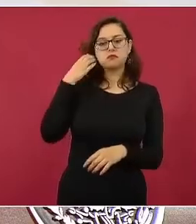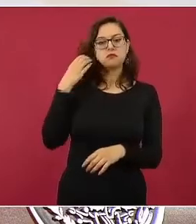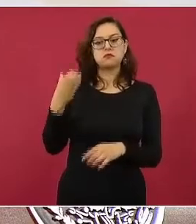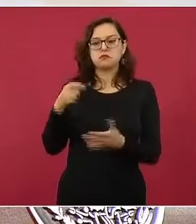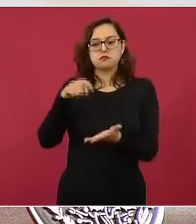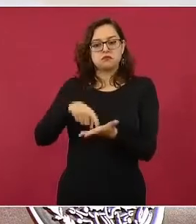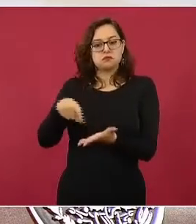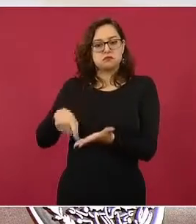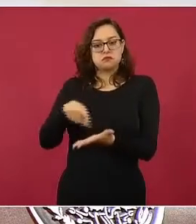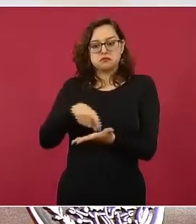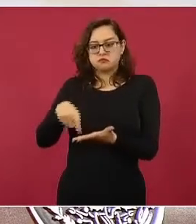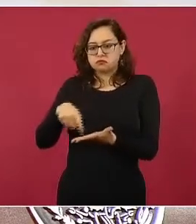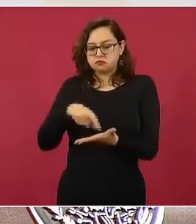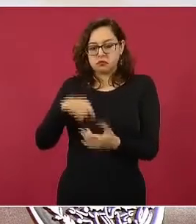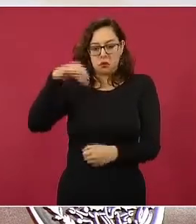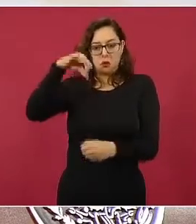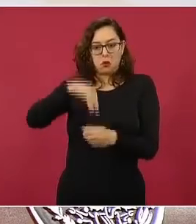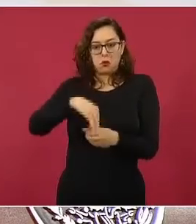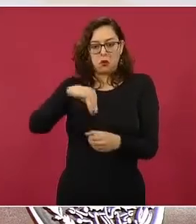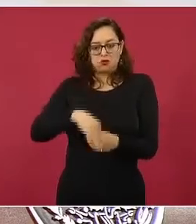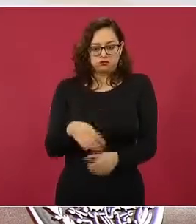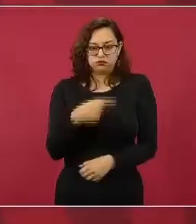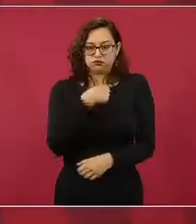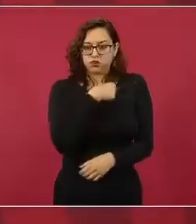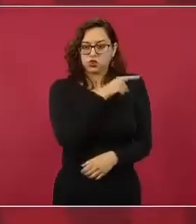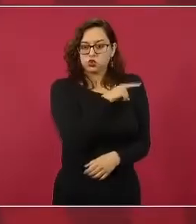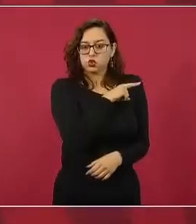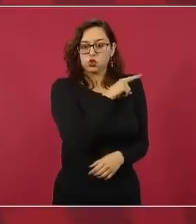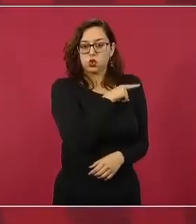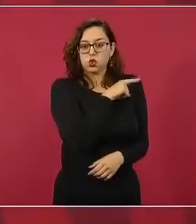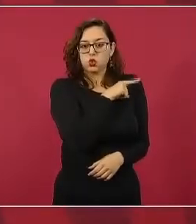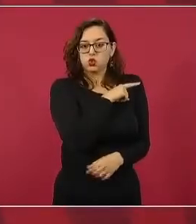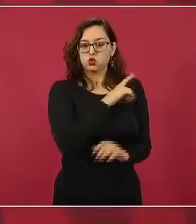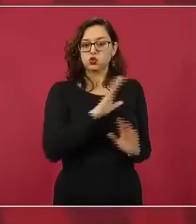ficha. No había voto secreto.